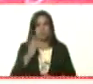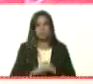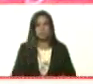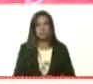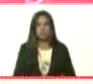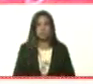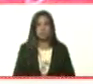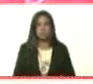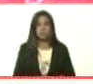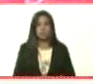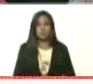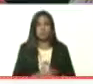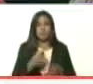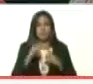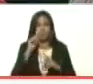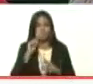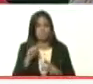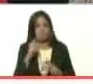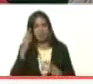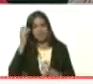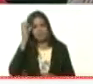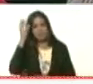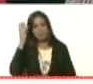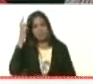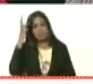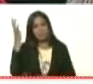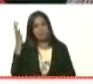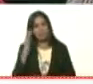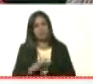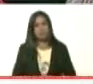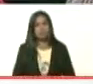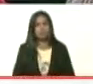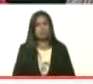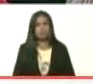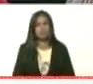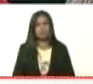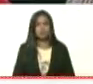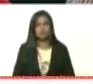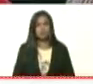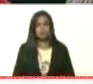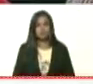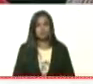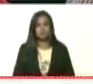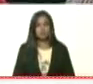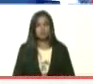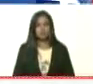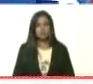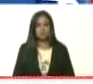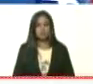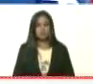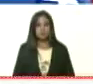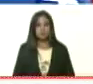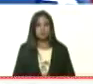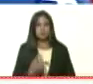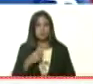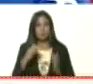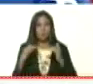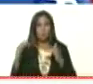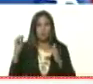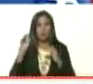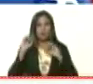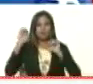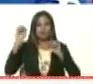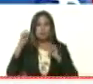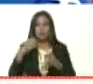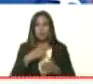todas maneras, recalco esta idea. Sin embargo, esto, leo nuevamente, esto no se podrá alcanzar a